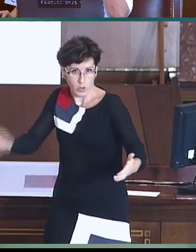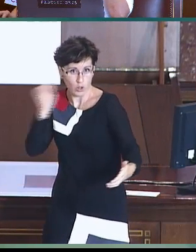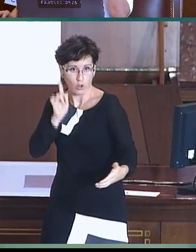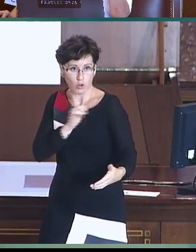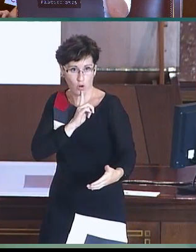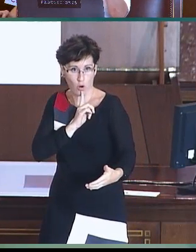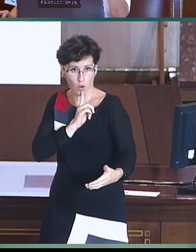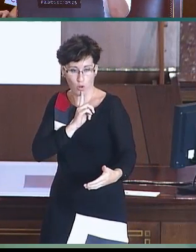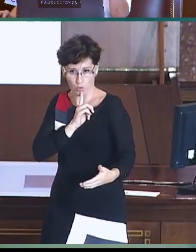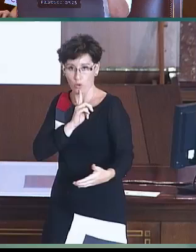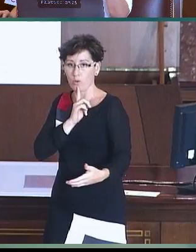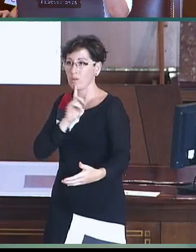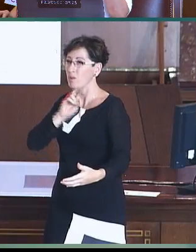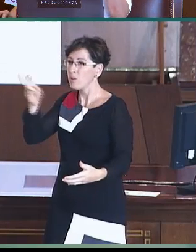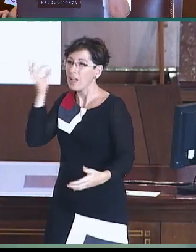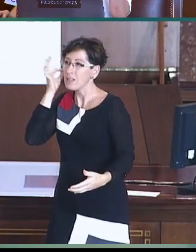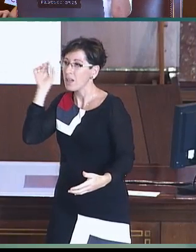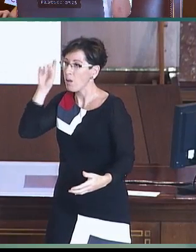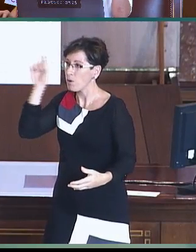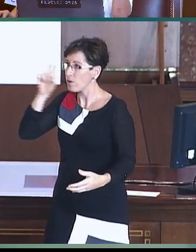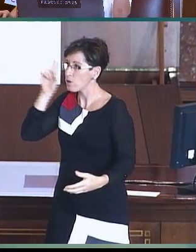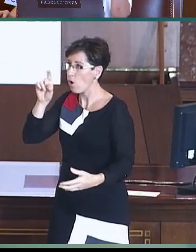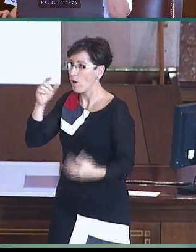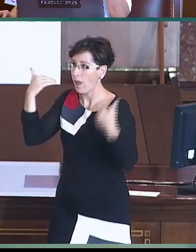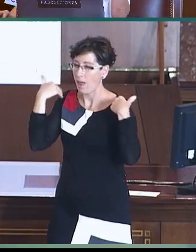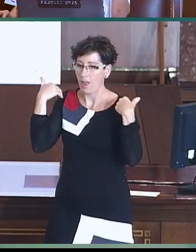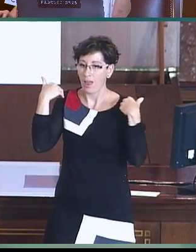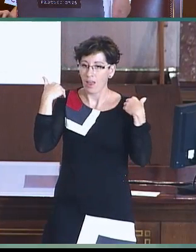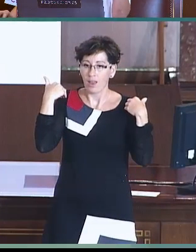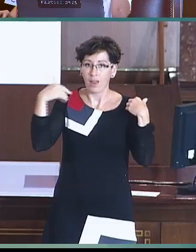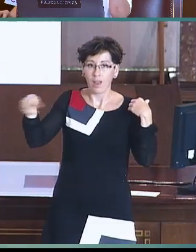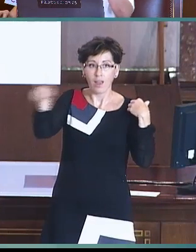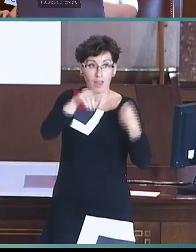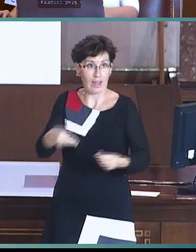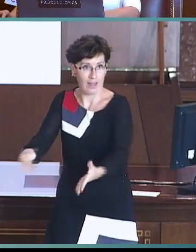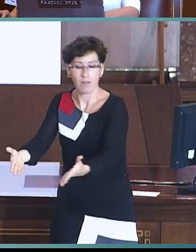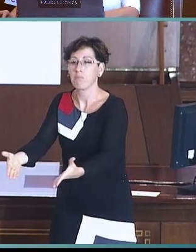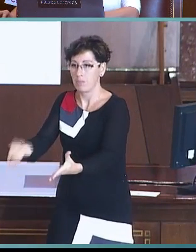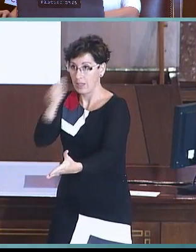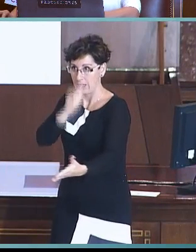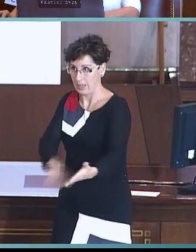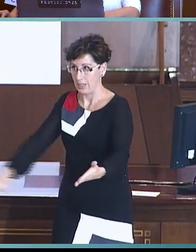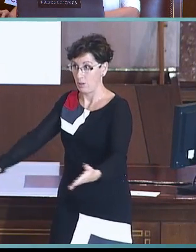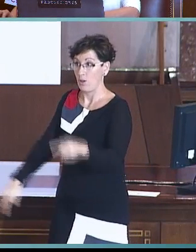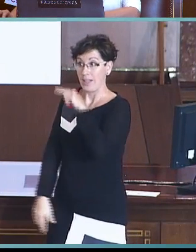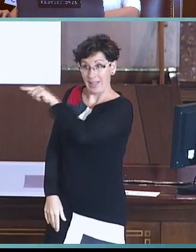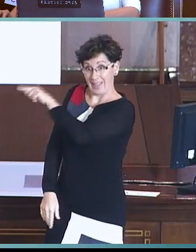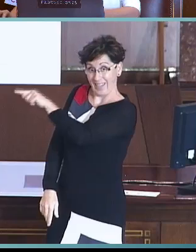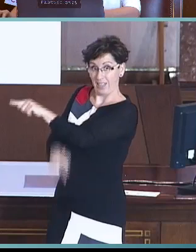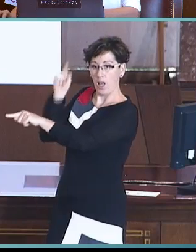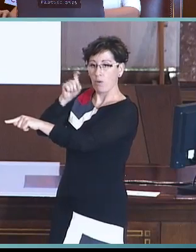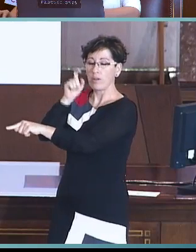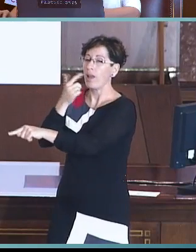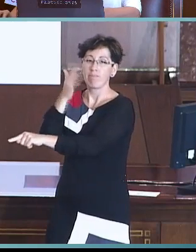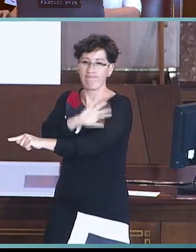Fue Natalia, también otra profesora que está por aquí, la que se lo administró, se lo pasó a un grupo de niños y ella ya dijo,